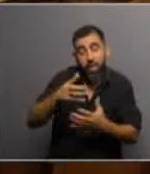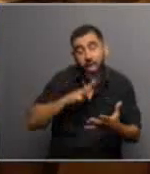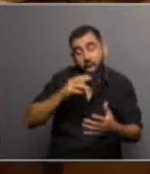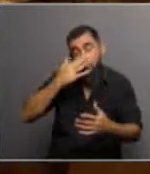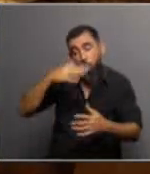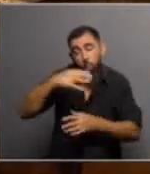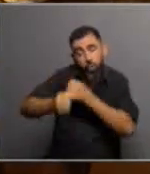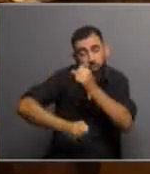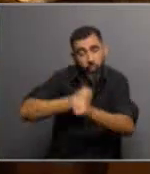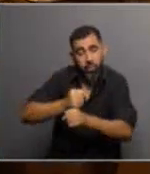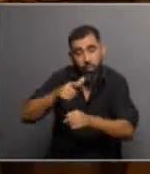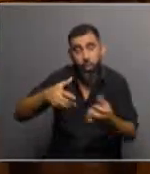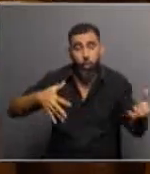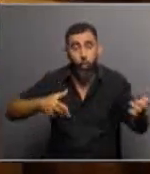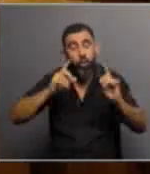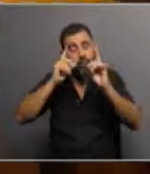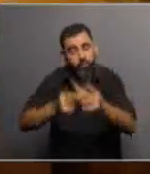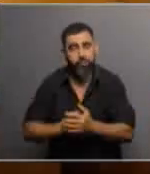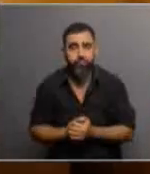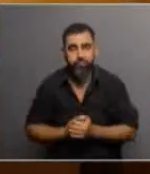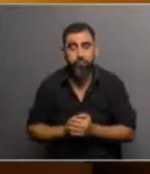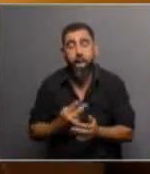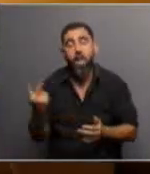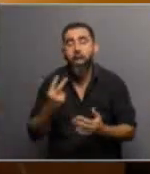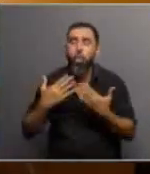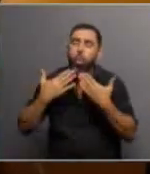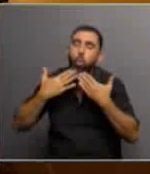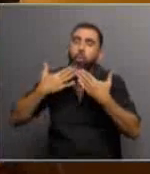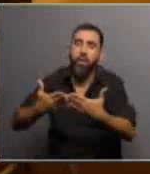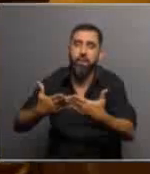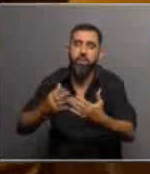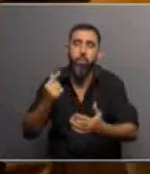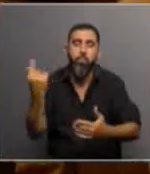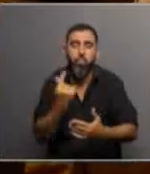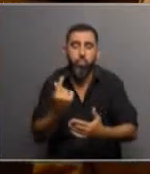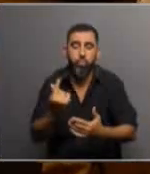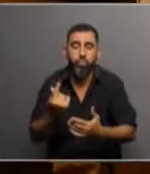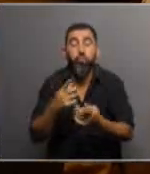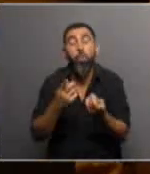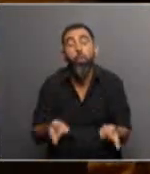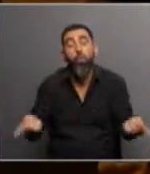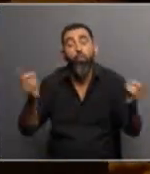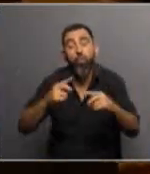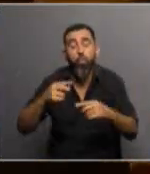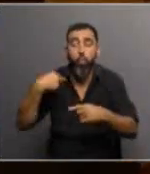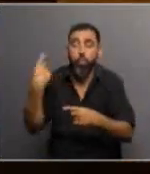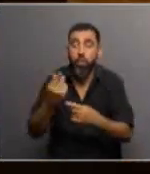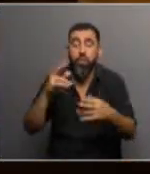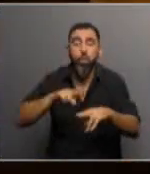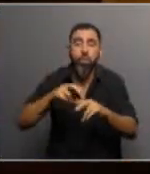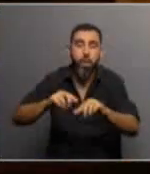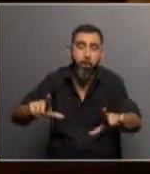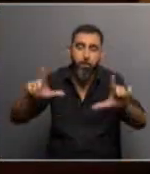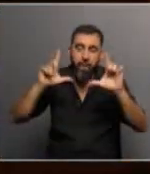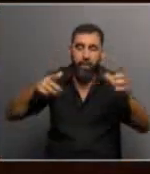tenía en los últimos años y con la que toco bueno sedena memoria na les agradecemos por estos minutos y nos volvemos a piso contigo con esta imagen